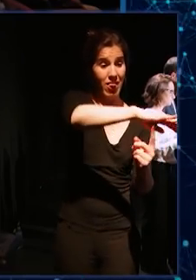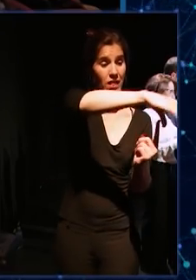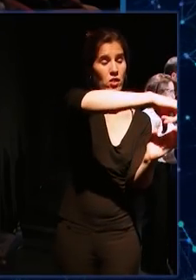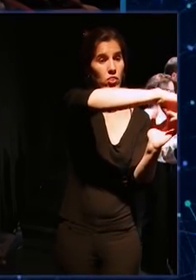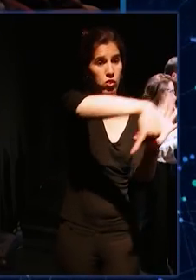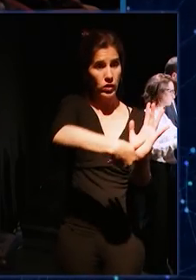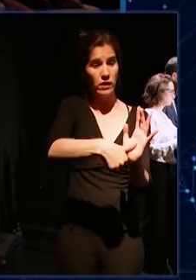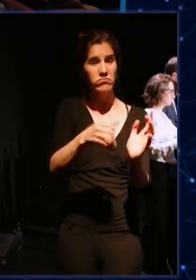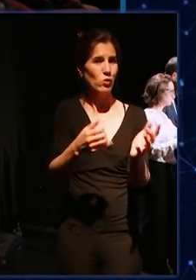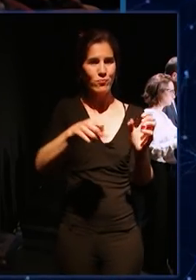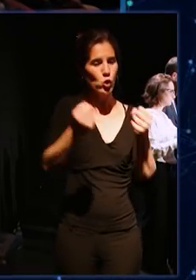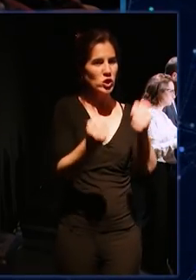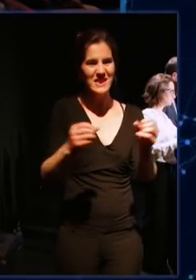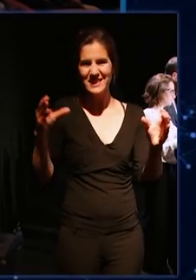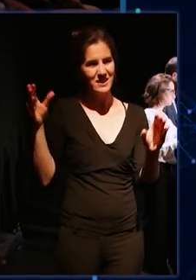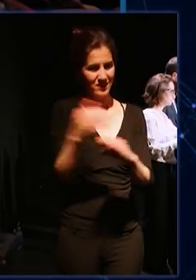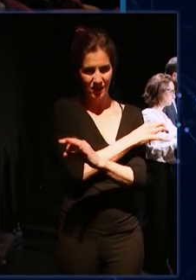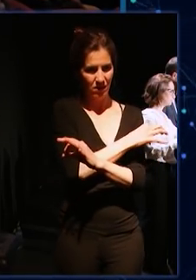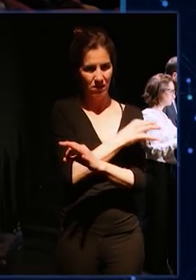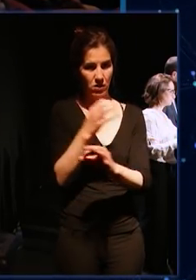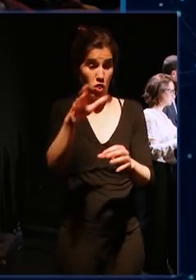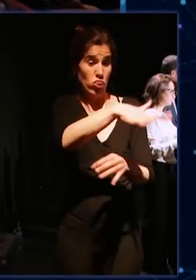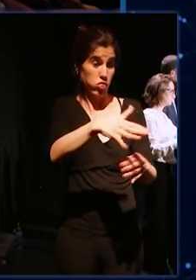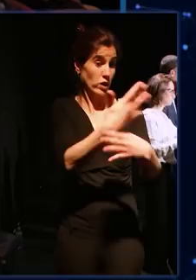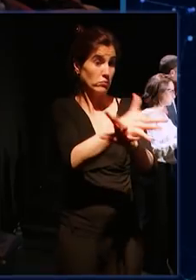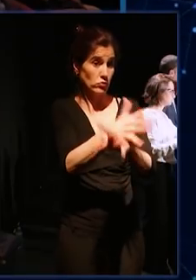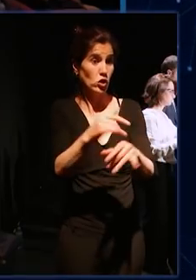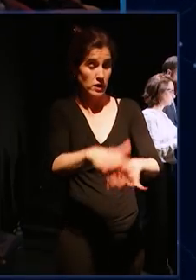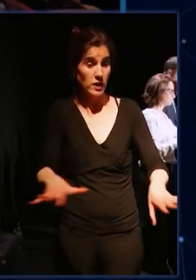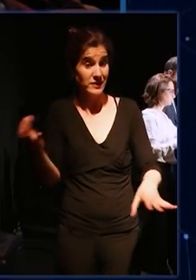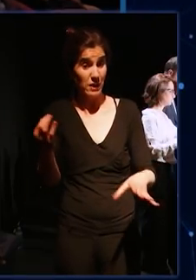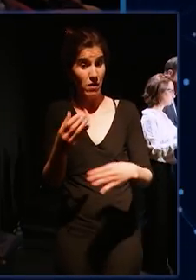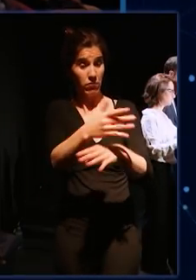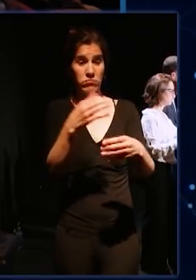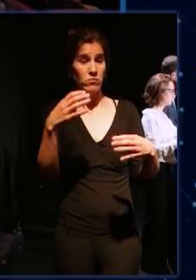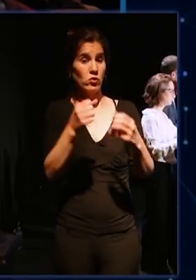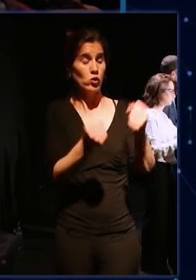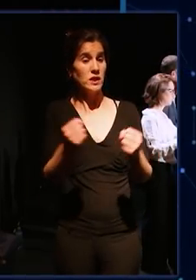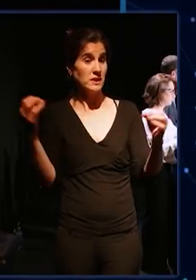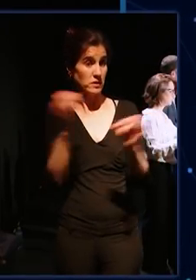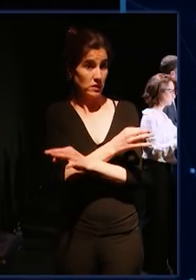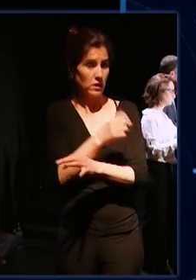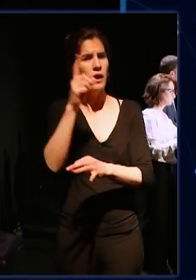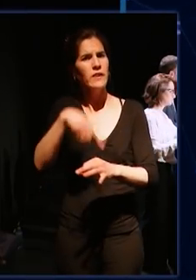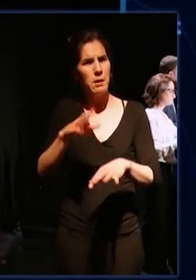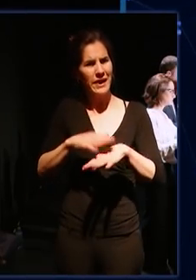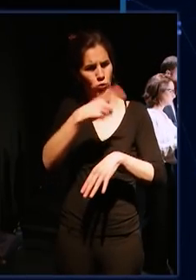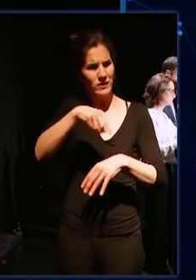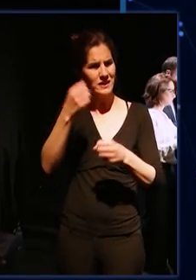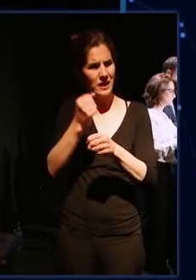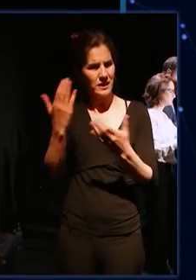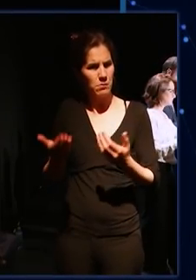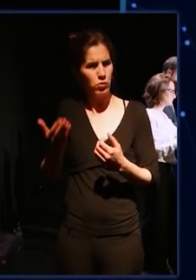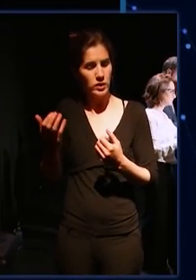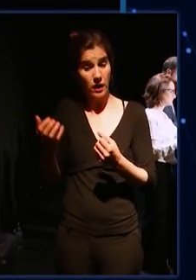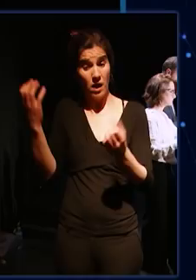juegan los niños y eso tiene que ser peatonal. Y también para nosotros es importante trabajar codo con codo con la Generalitat y con cualquier organismo